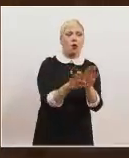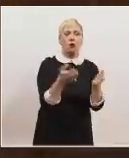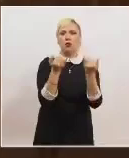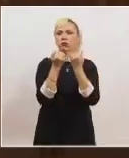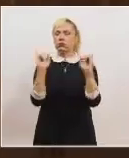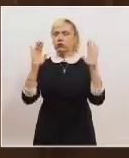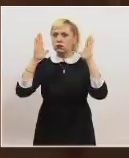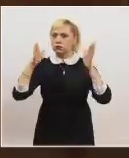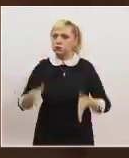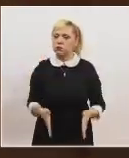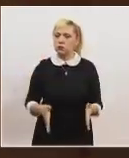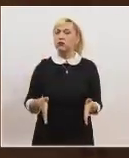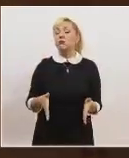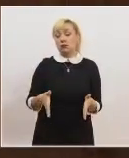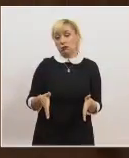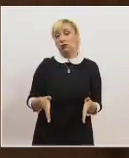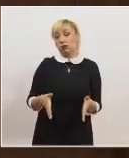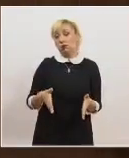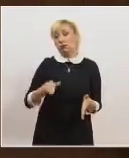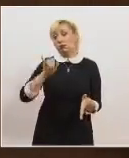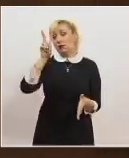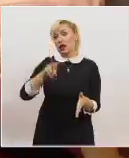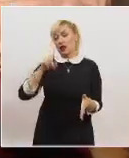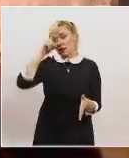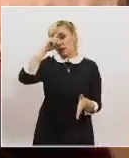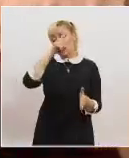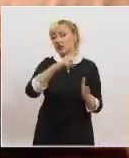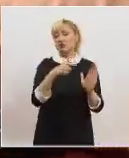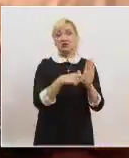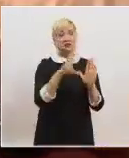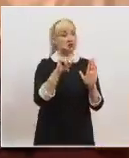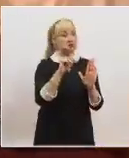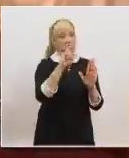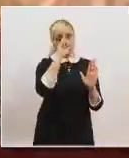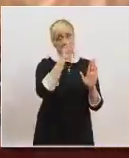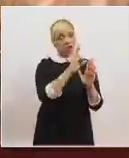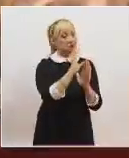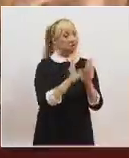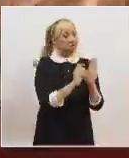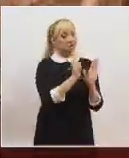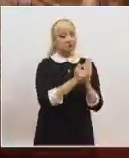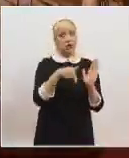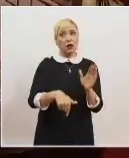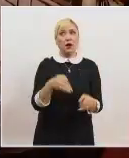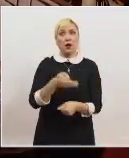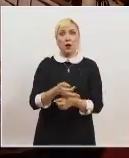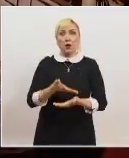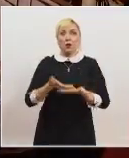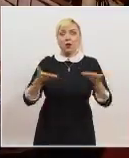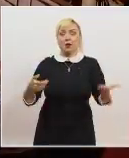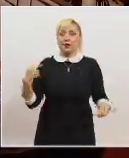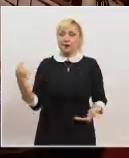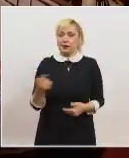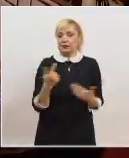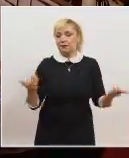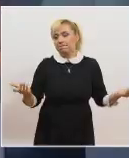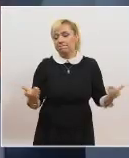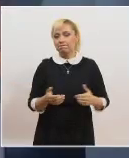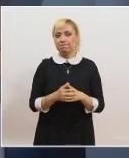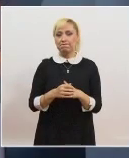Estado constitucional que dice está en crisis. Para el canal del Poder Judicial de la Federación, Juan Carlos